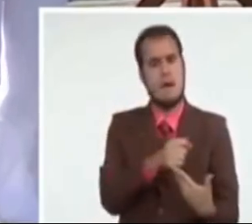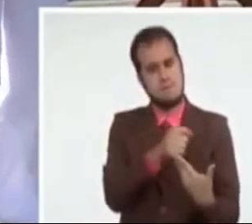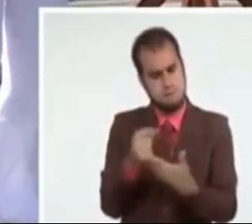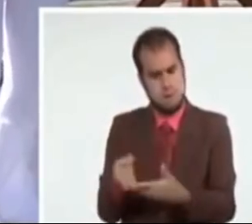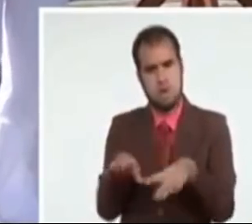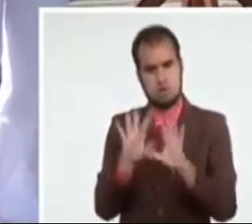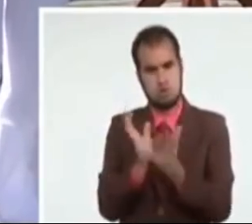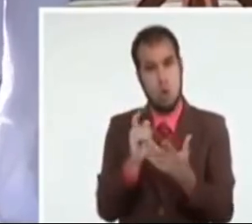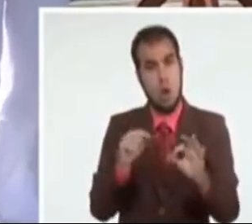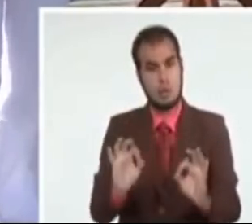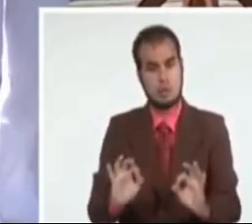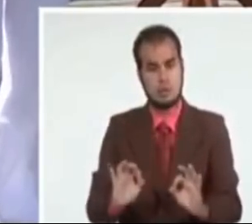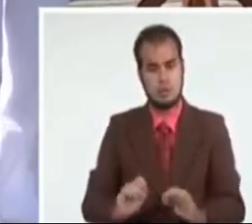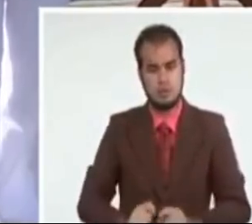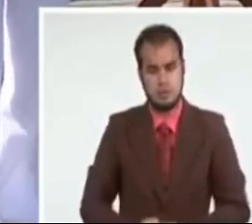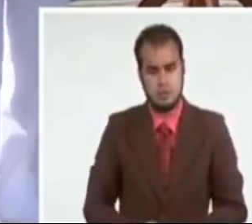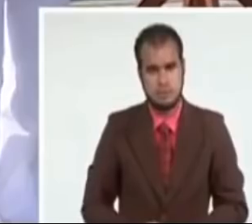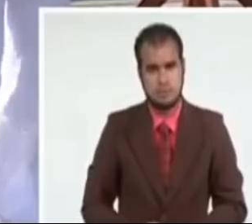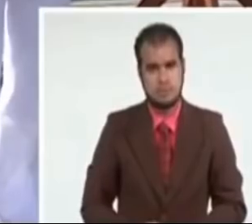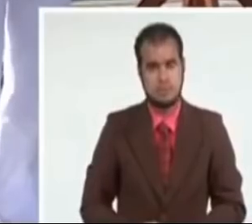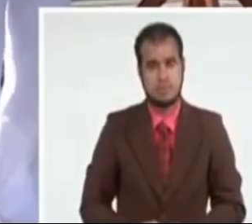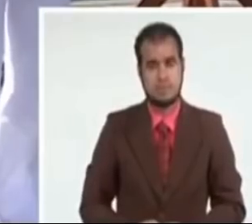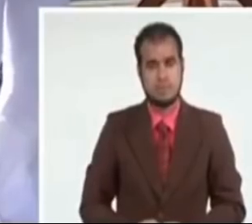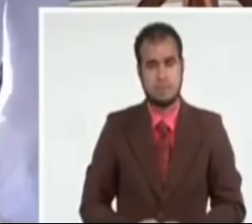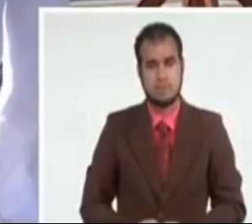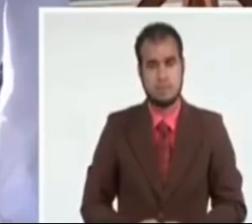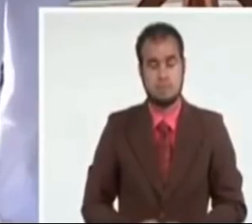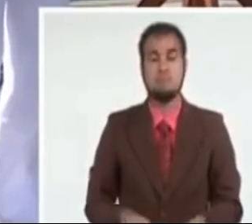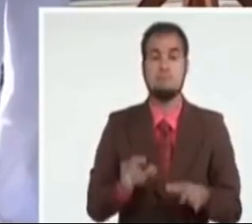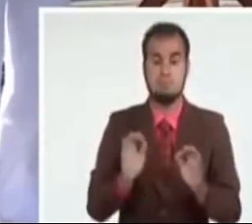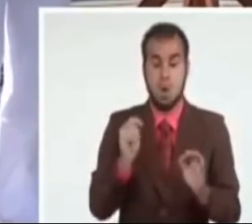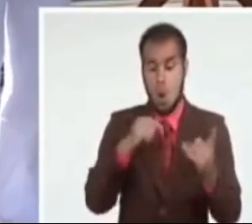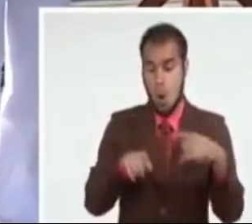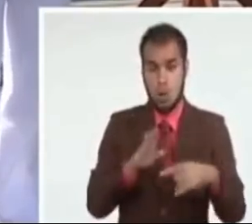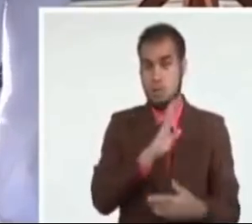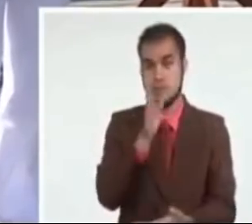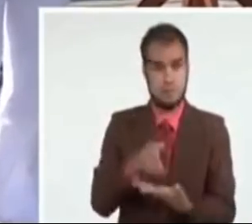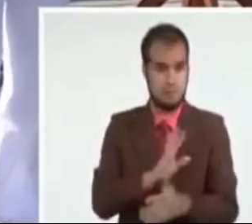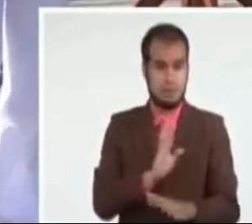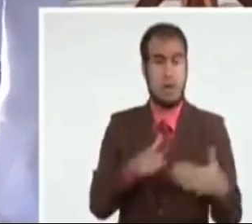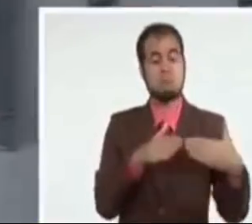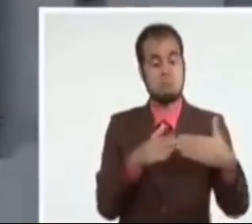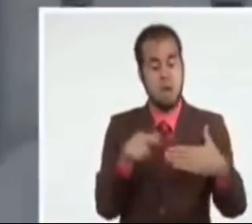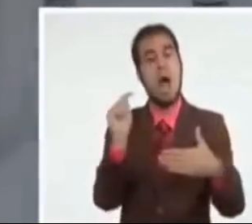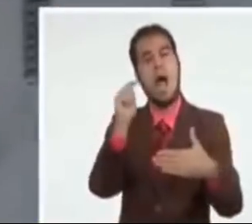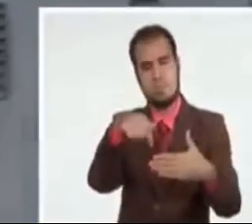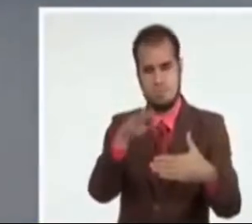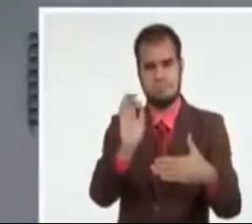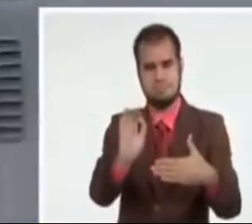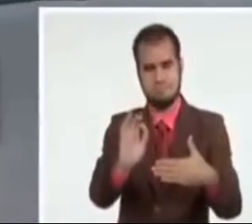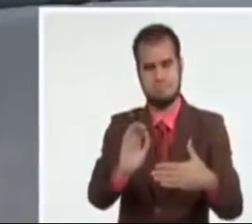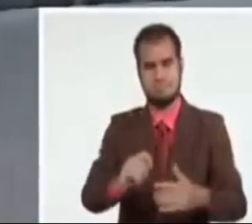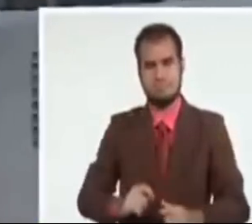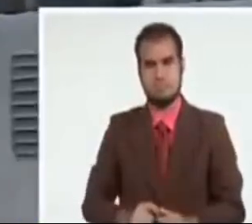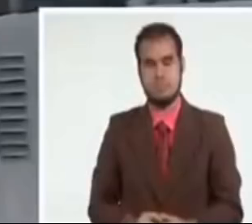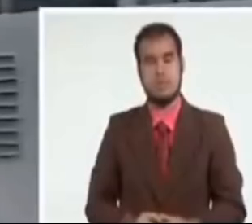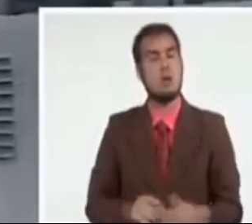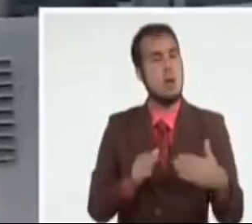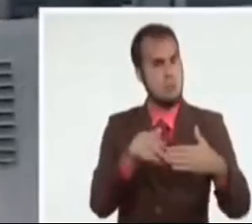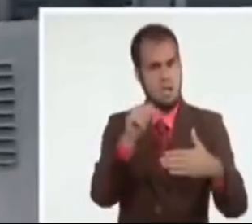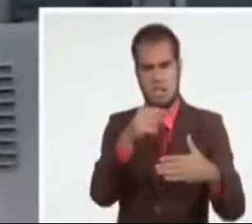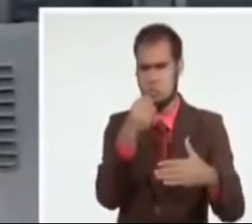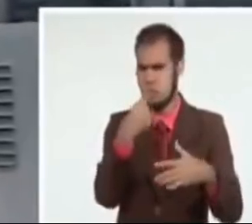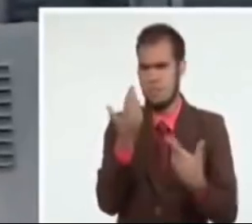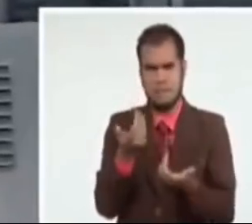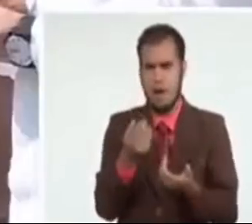en este momento. Y eso es lo que viene hoy en este barco. Esta es una ayuda como la definió el